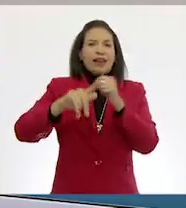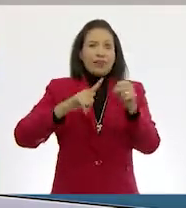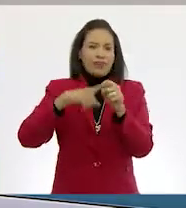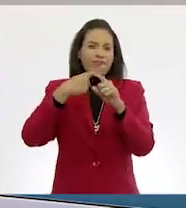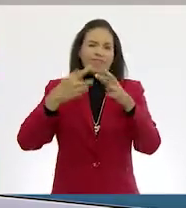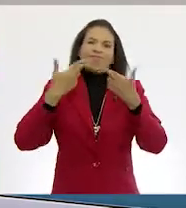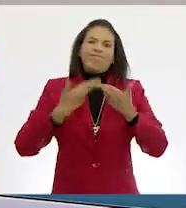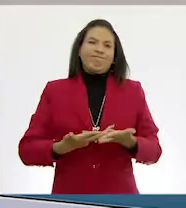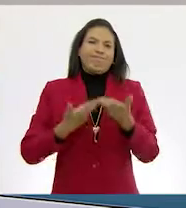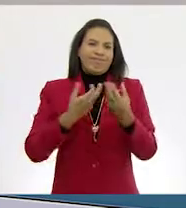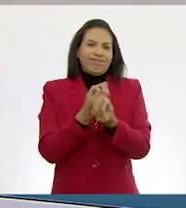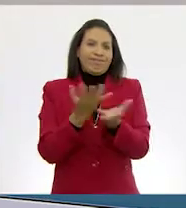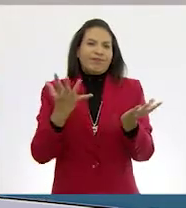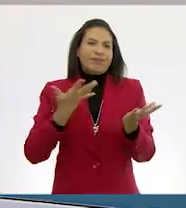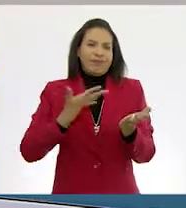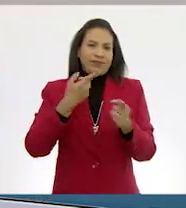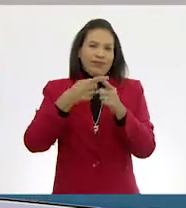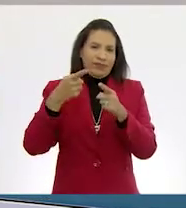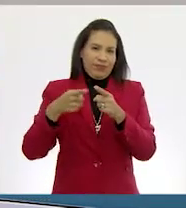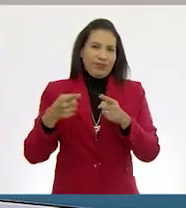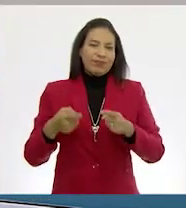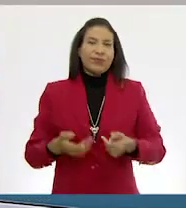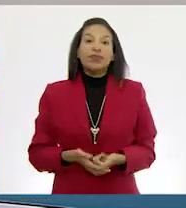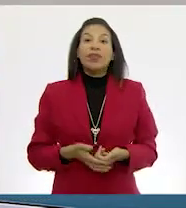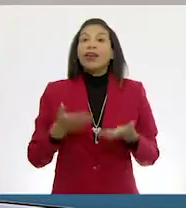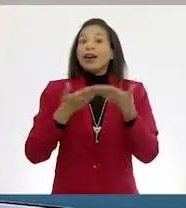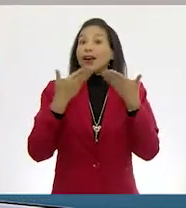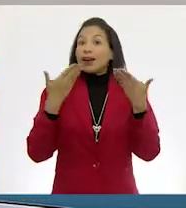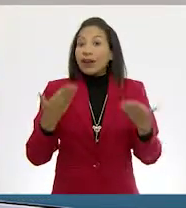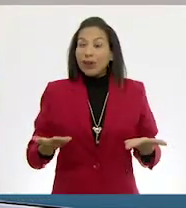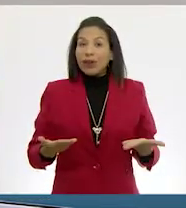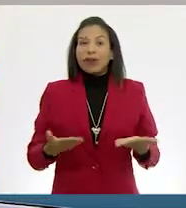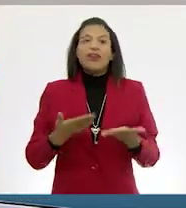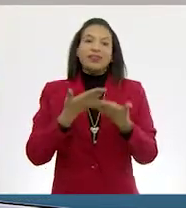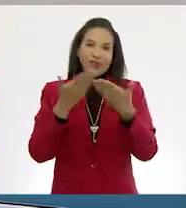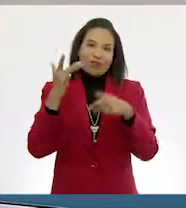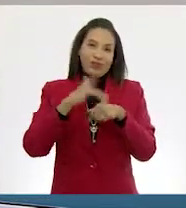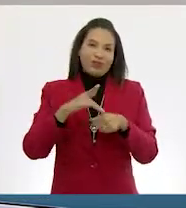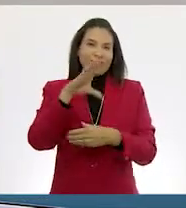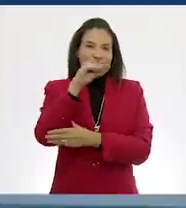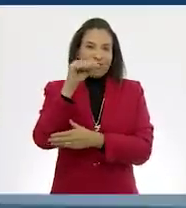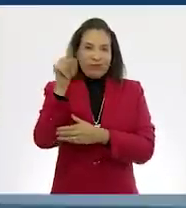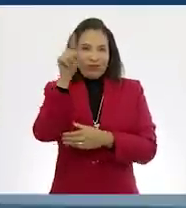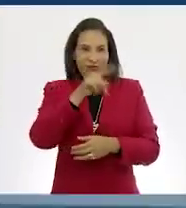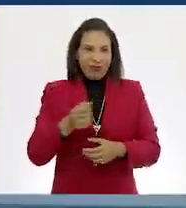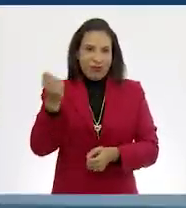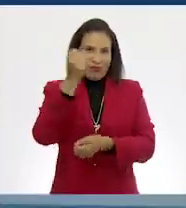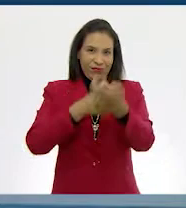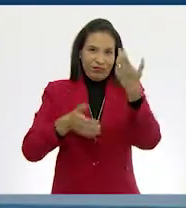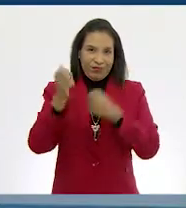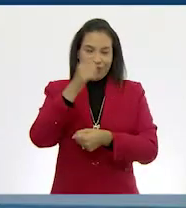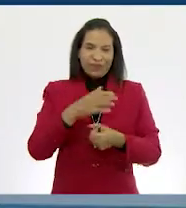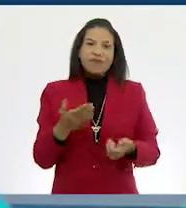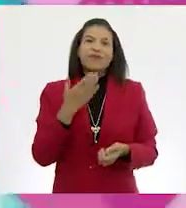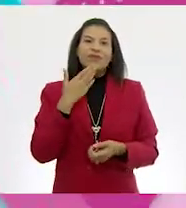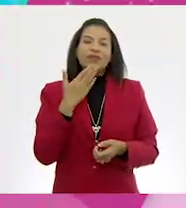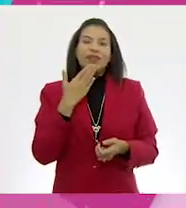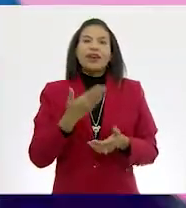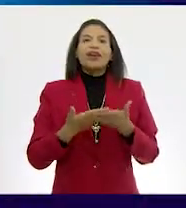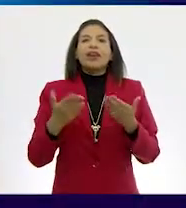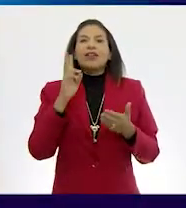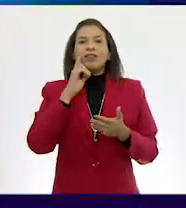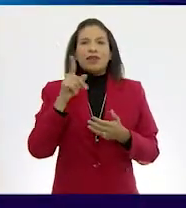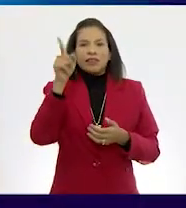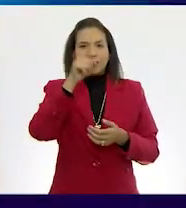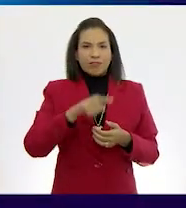esa gran diversidad de seres vivos ahora es turno de donde girar la ruleta vamos a hablar es en